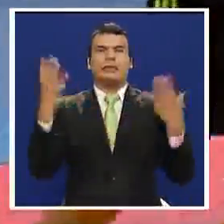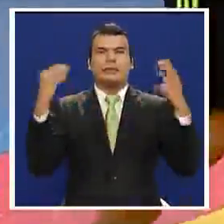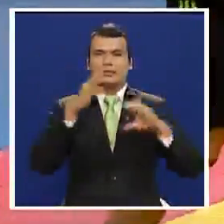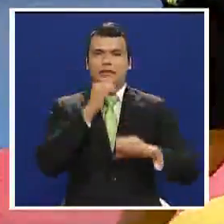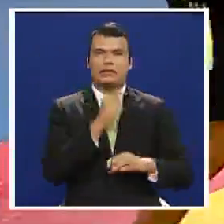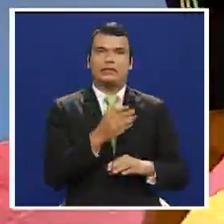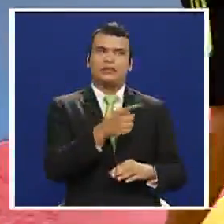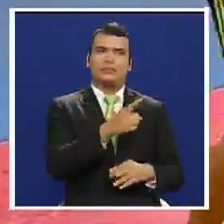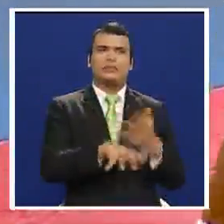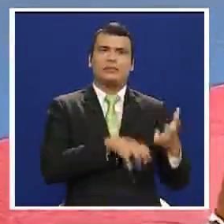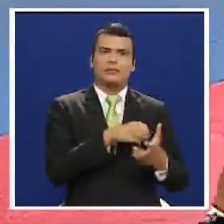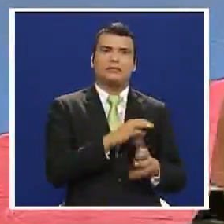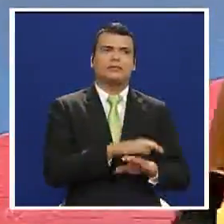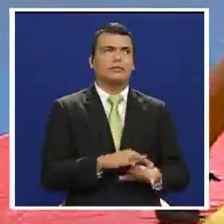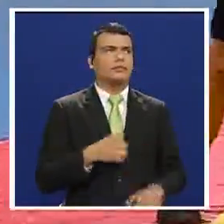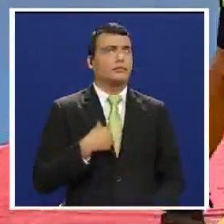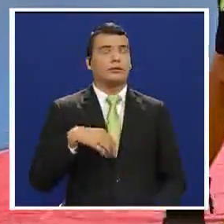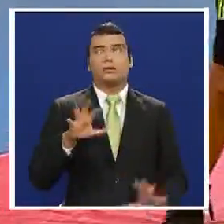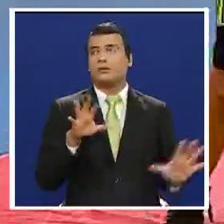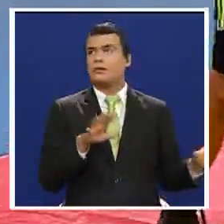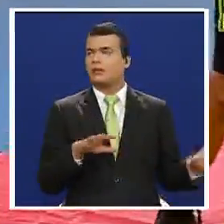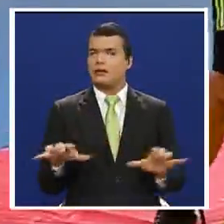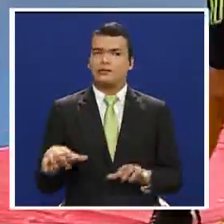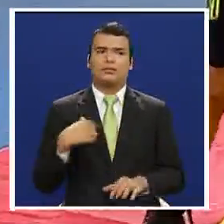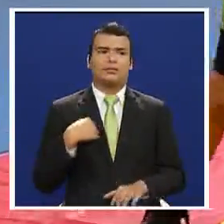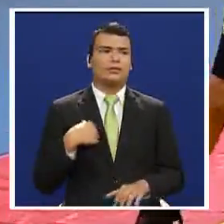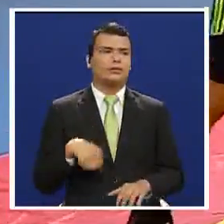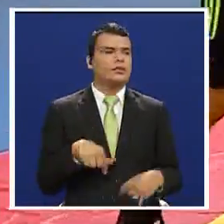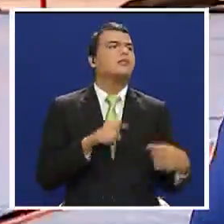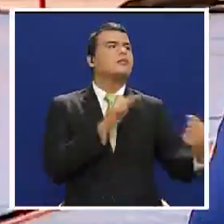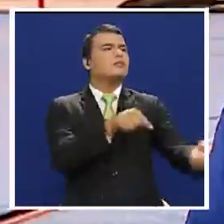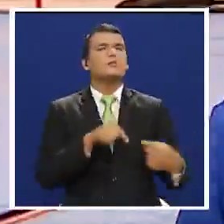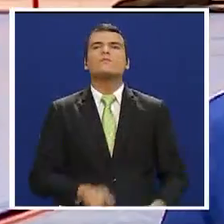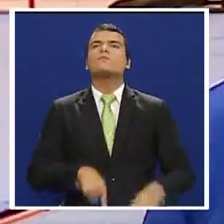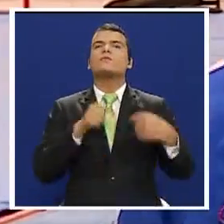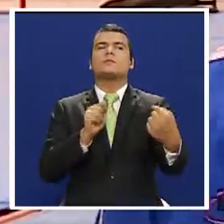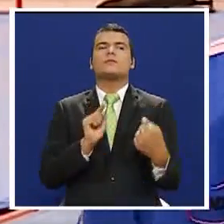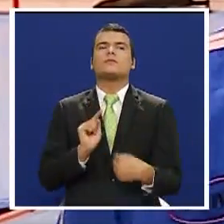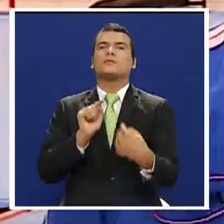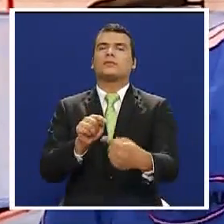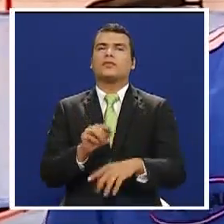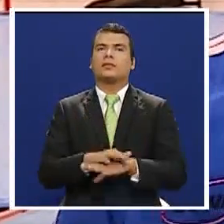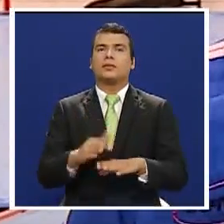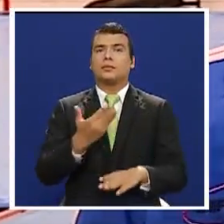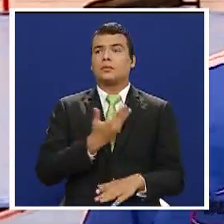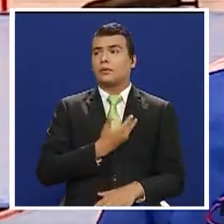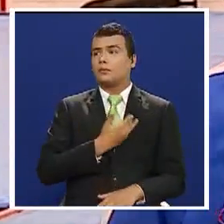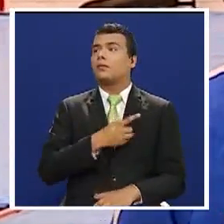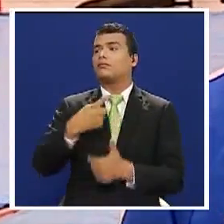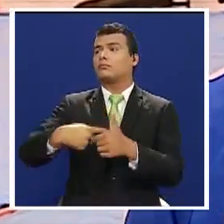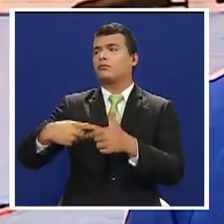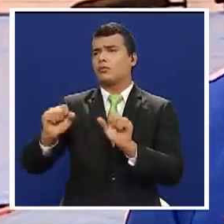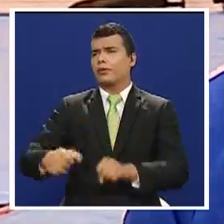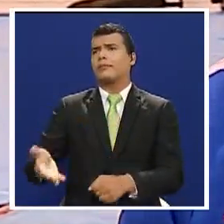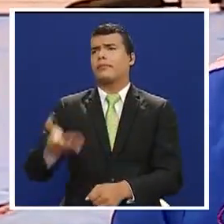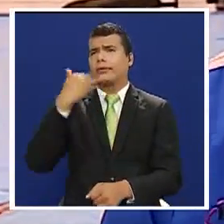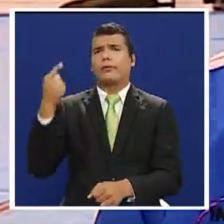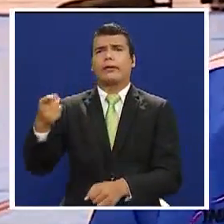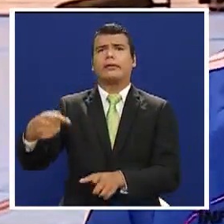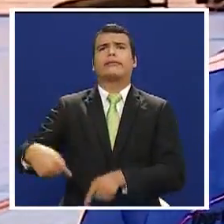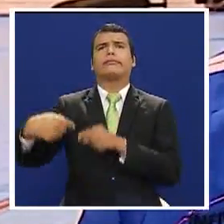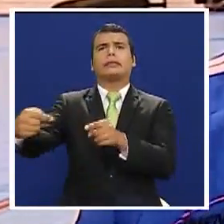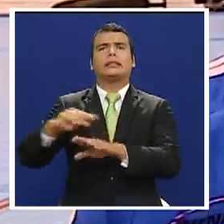mejor nivel. Estaremos viajando a la gira europea, la última con miras a Juegos Olímpicos. Tenemos Italia, Polonia y terminamos